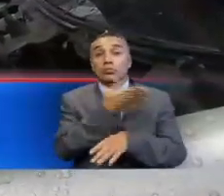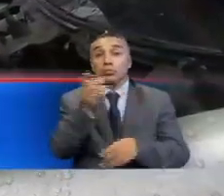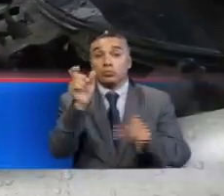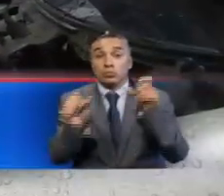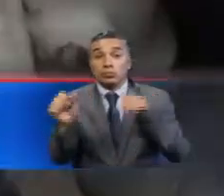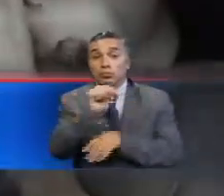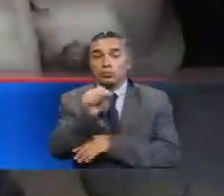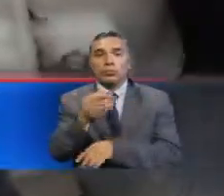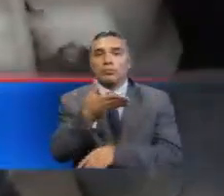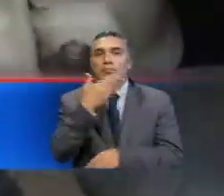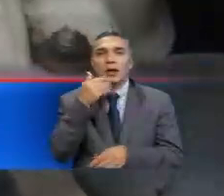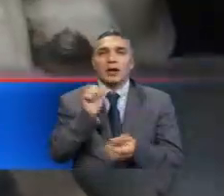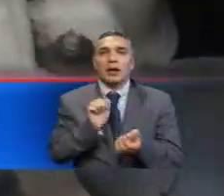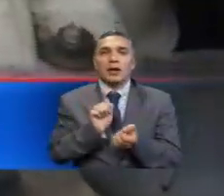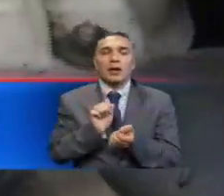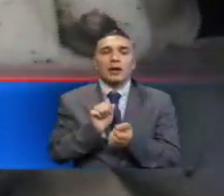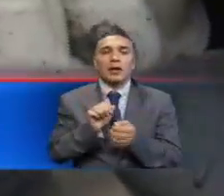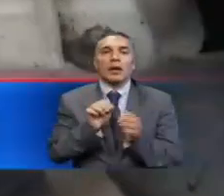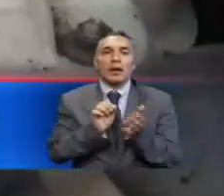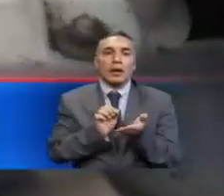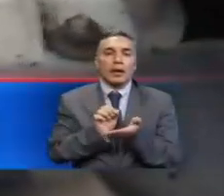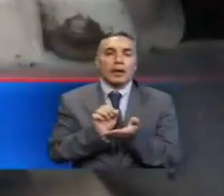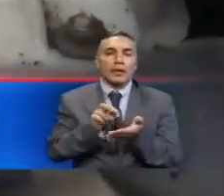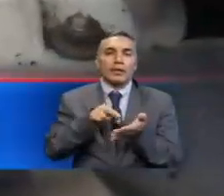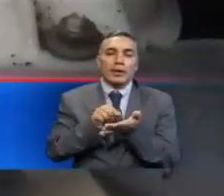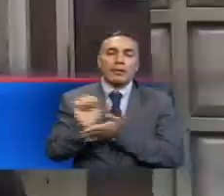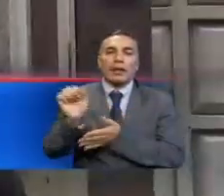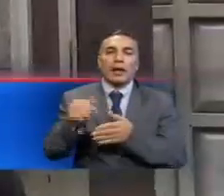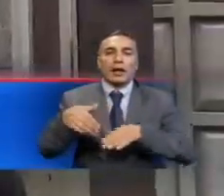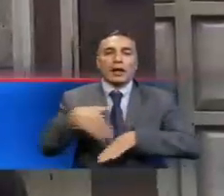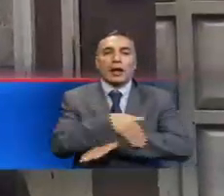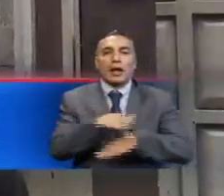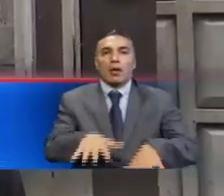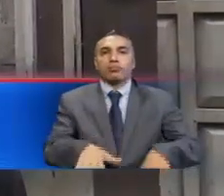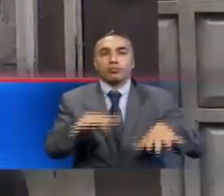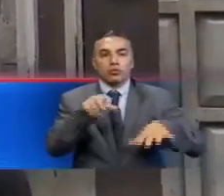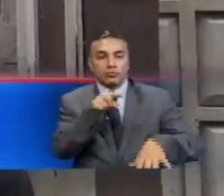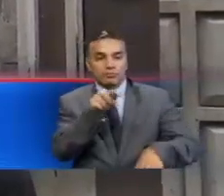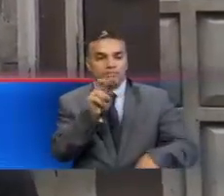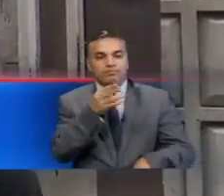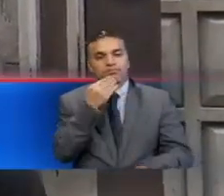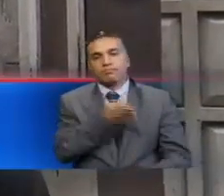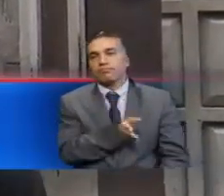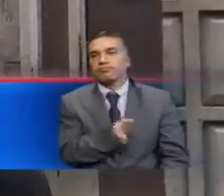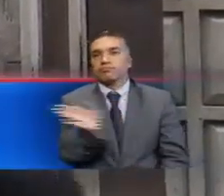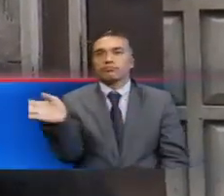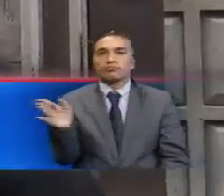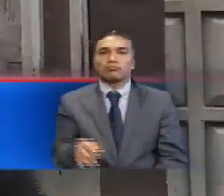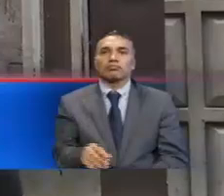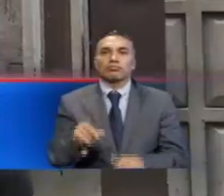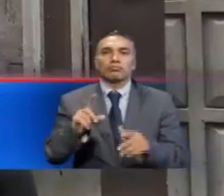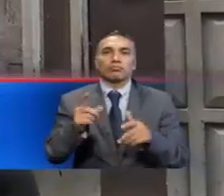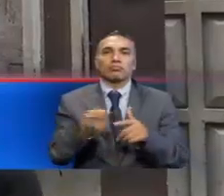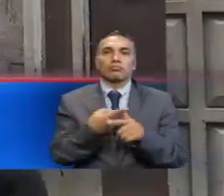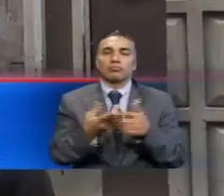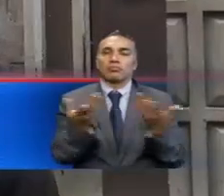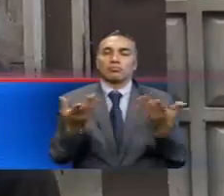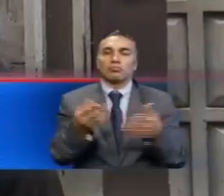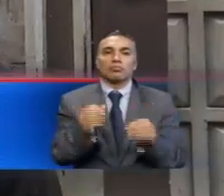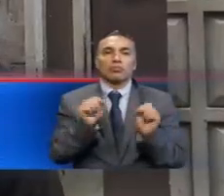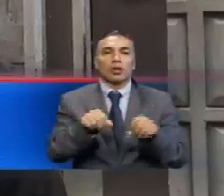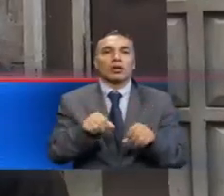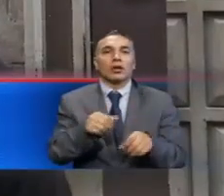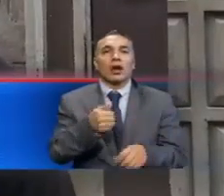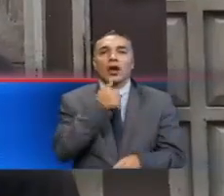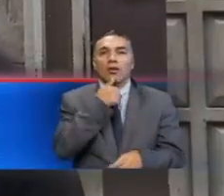que es mejor evitar las calles inundadas. Lo que primero vamos a ocasionar es que se va a mojar todo el sistema eléctrico, el arnés que digamos así, que